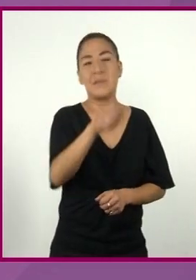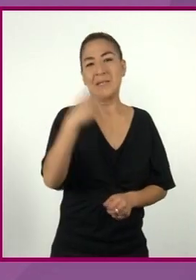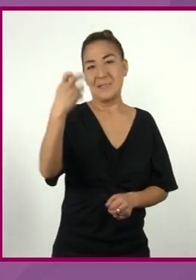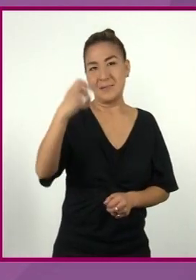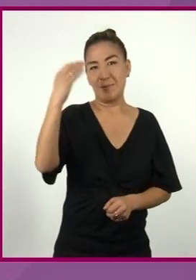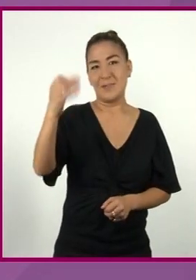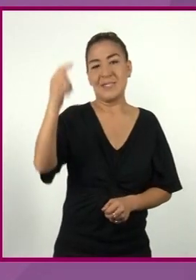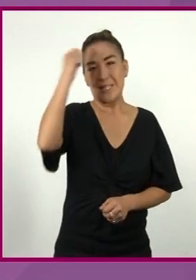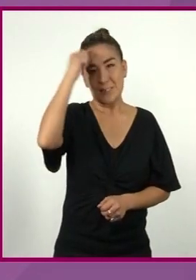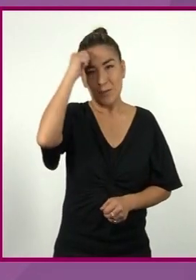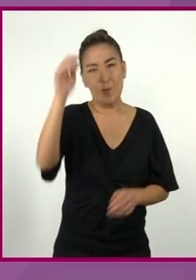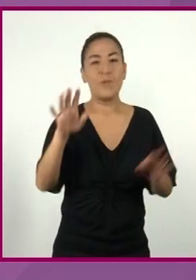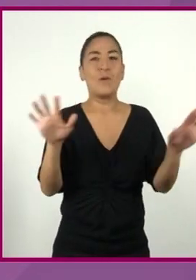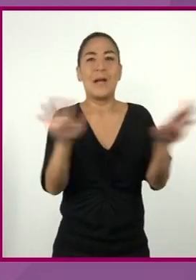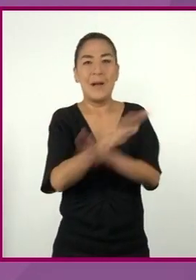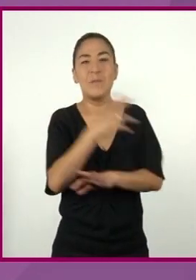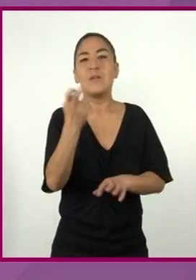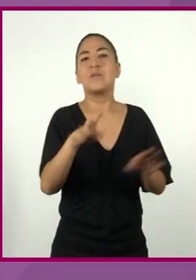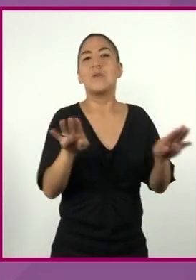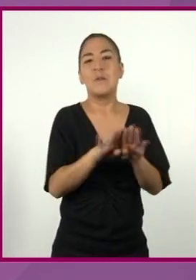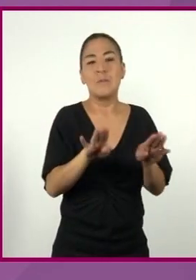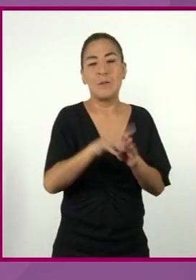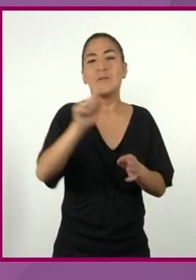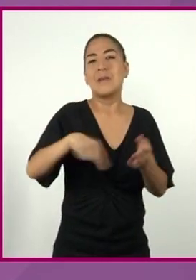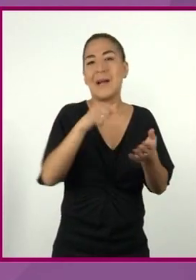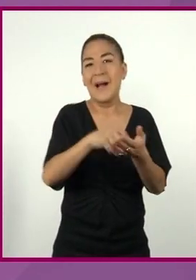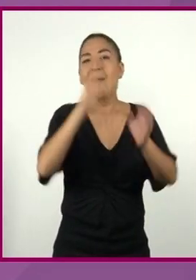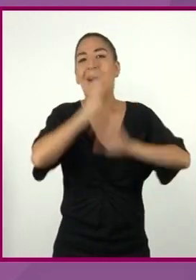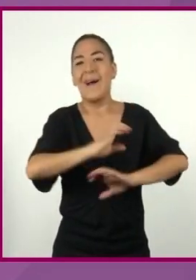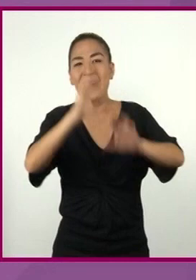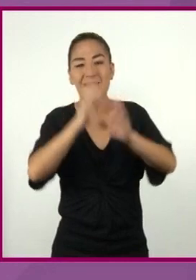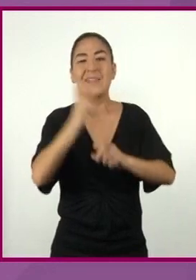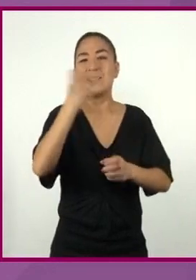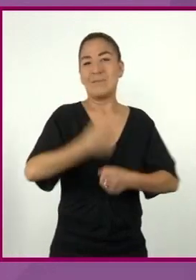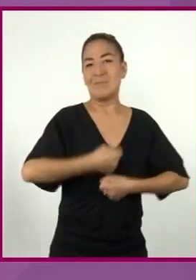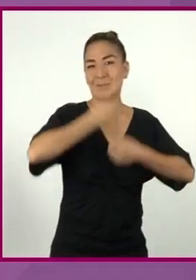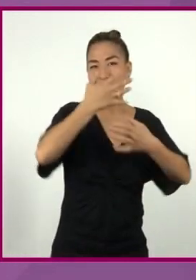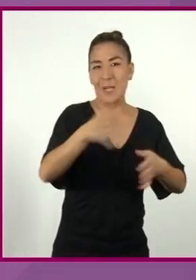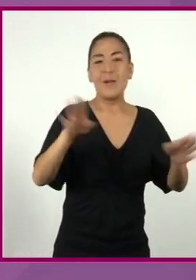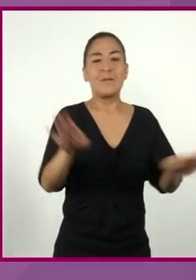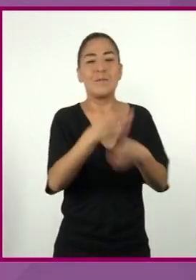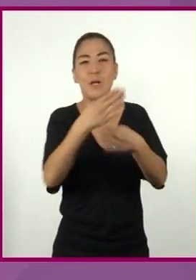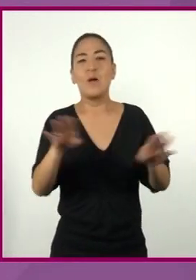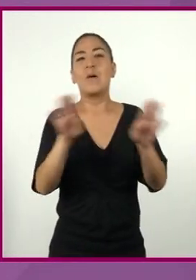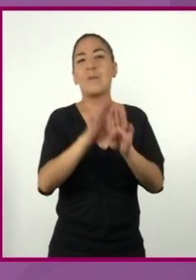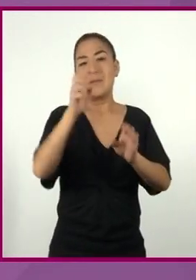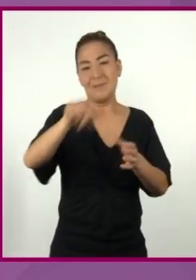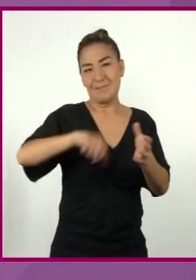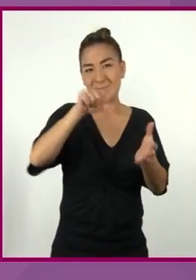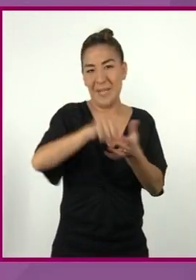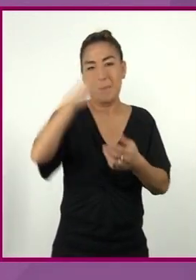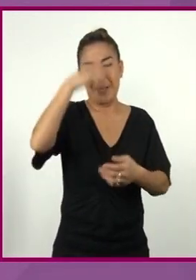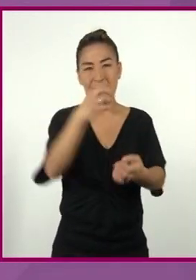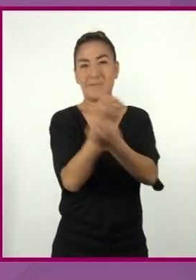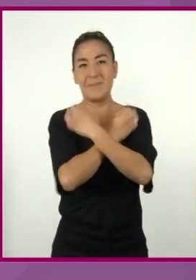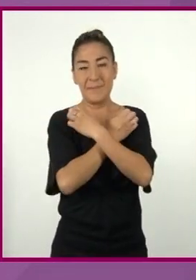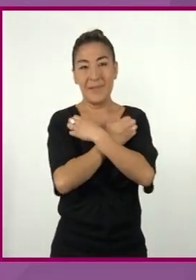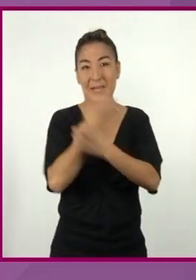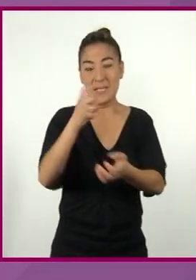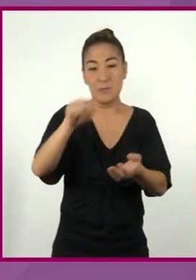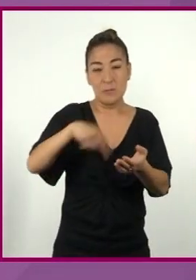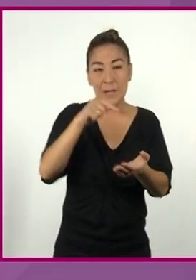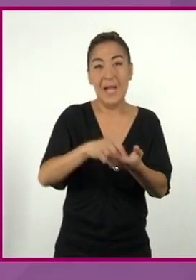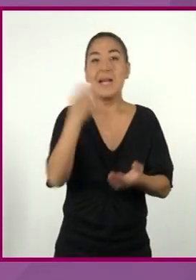Texcoco, convirtiéndose en un lugar famoso por sus cantores y poetas, al grado de consolidarse como centro educativo, en cuyos calmecacs